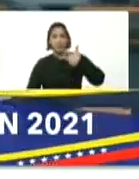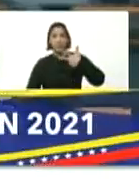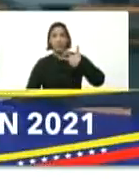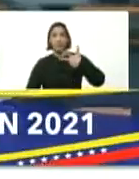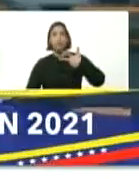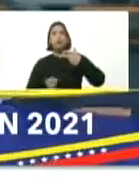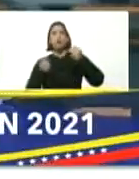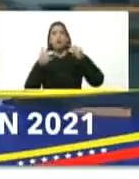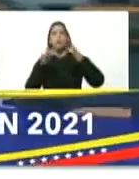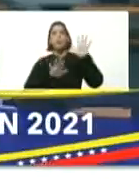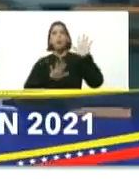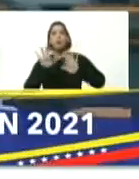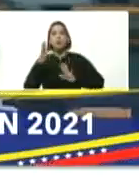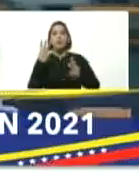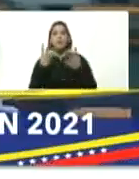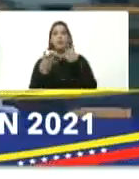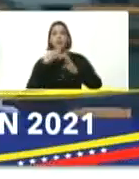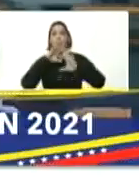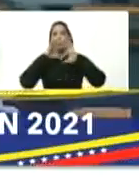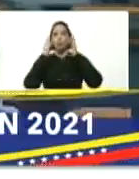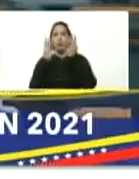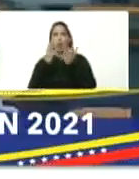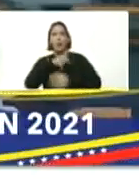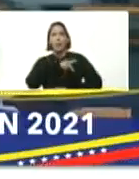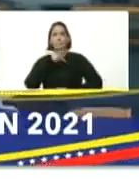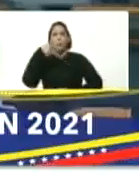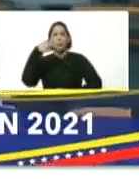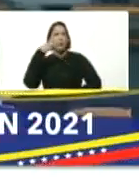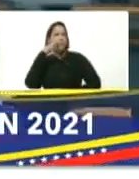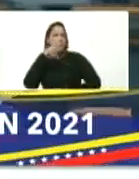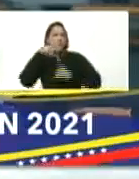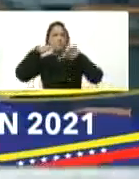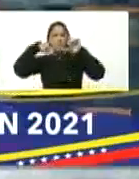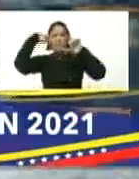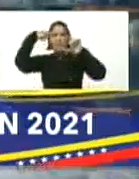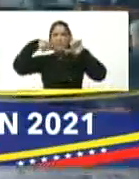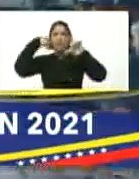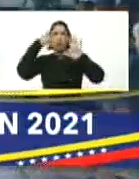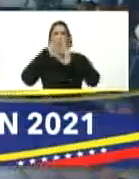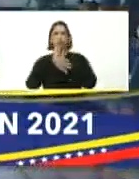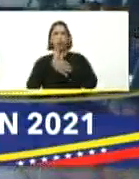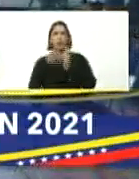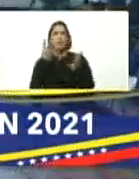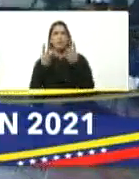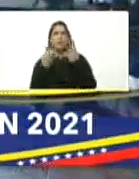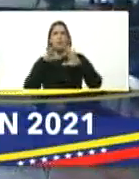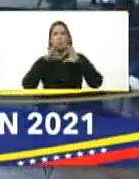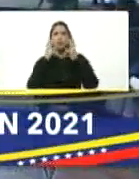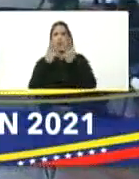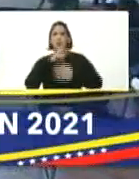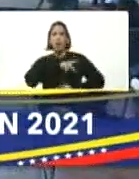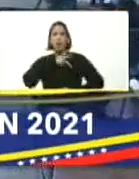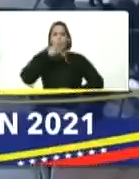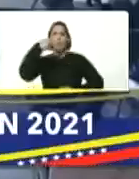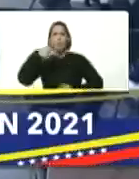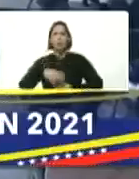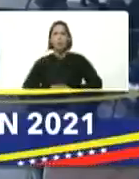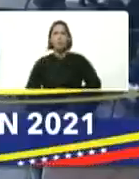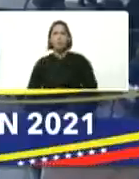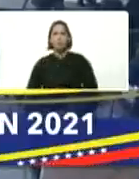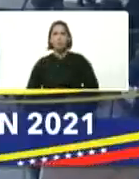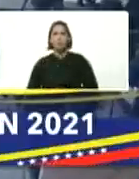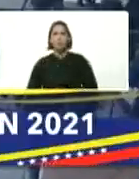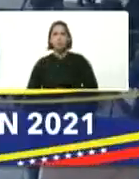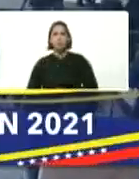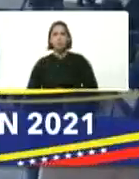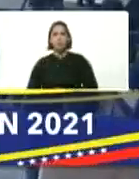15 del Festival Mundial de la Poesía. Vamos a ver un video sobre este Festival Mundial de la Poesía que ha